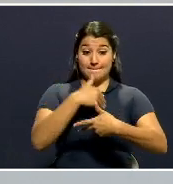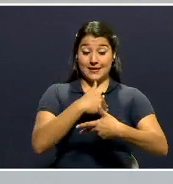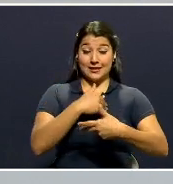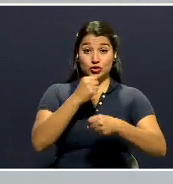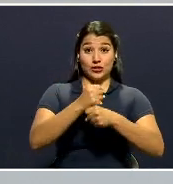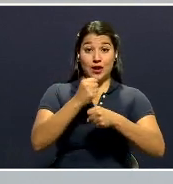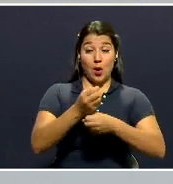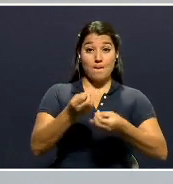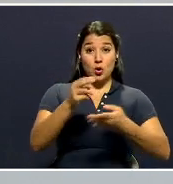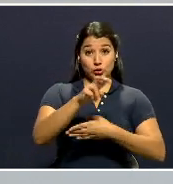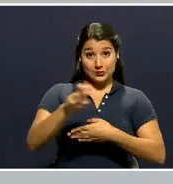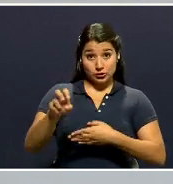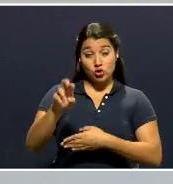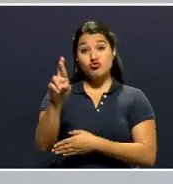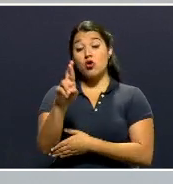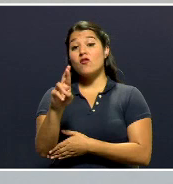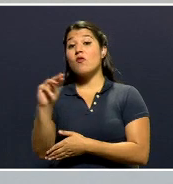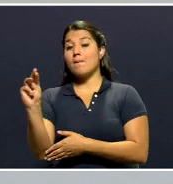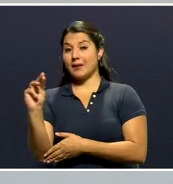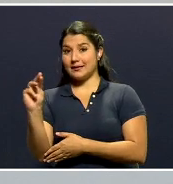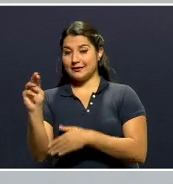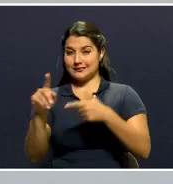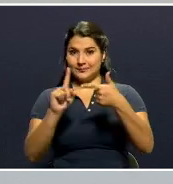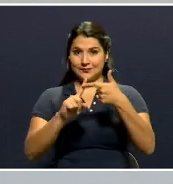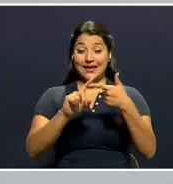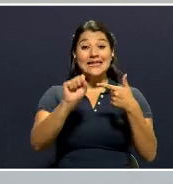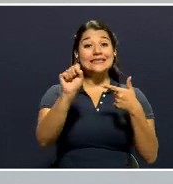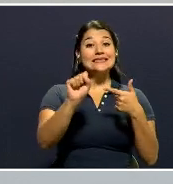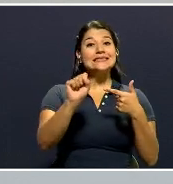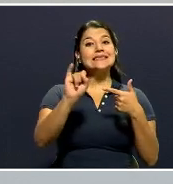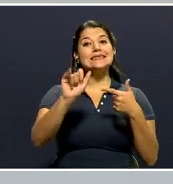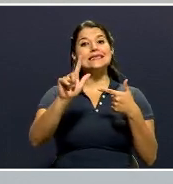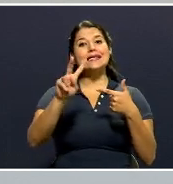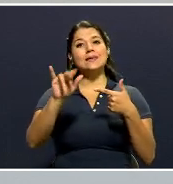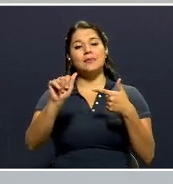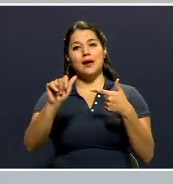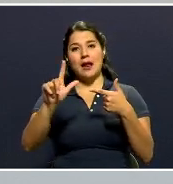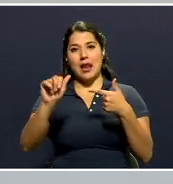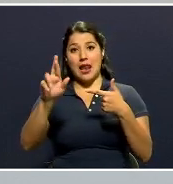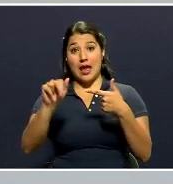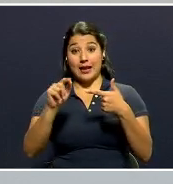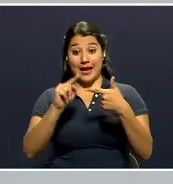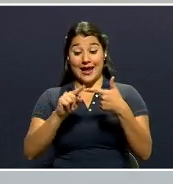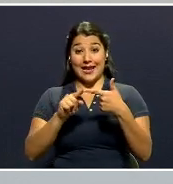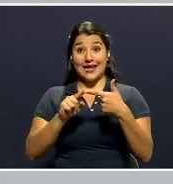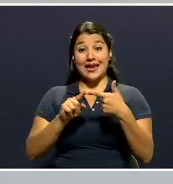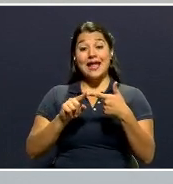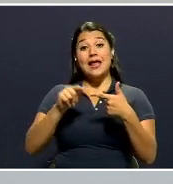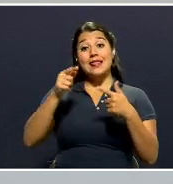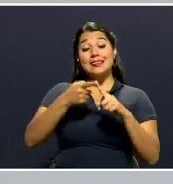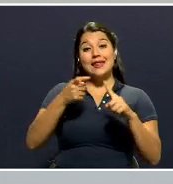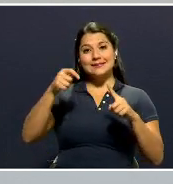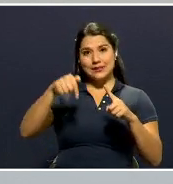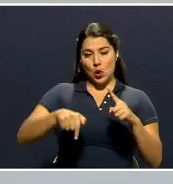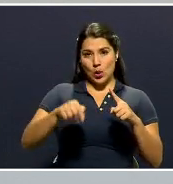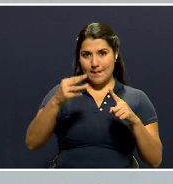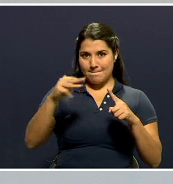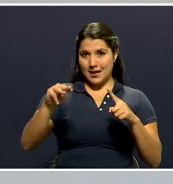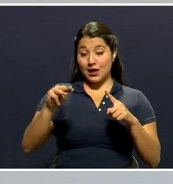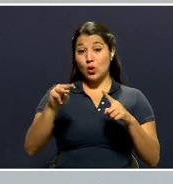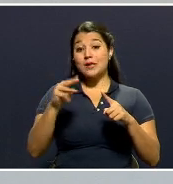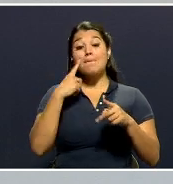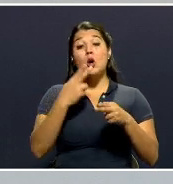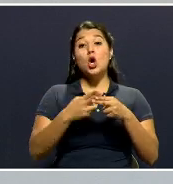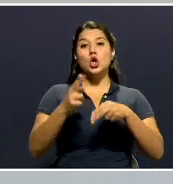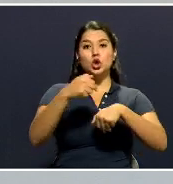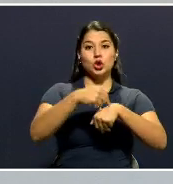Públicas y Transportes, don Rodolfo Méndez Mata, por Silvia Lara, quien ocupa de forma interina desde este miércoles el Ministerio de la Presidencia,